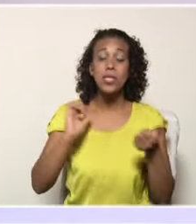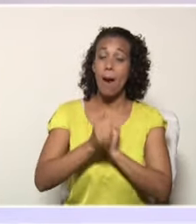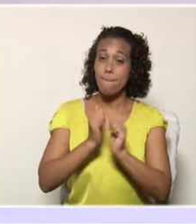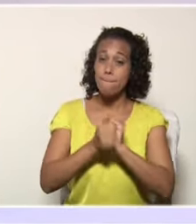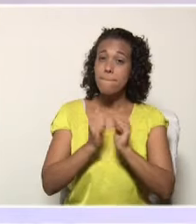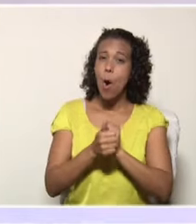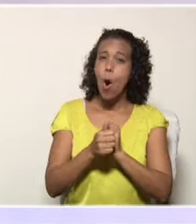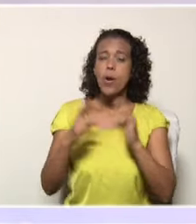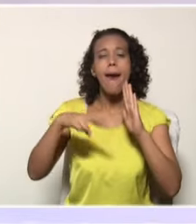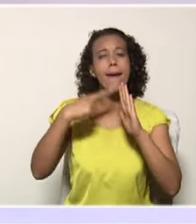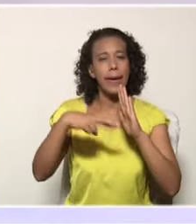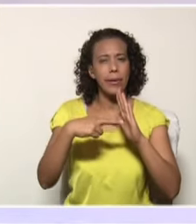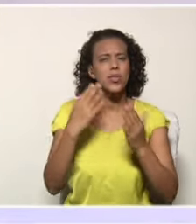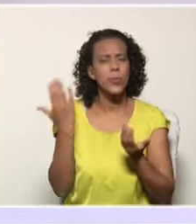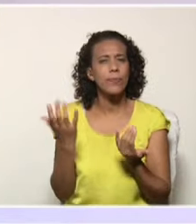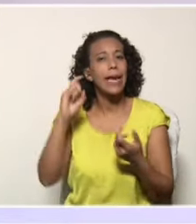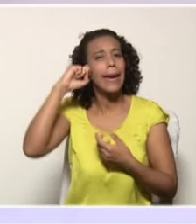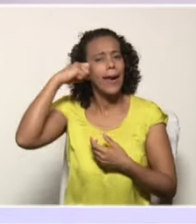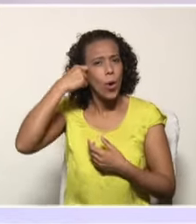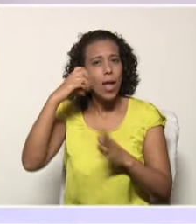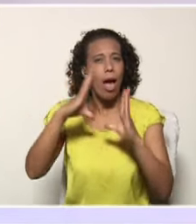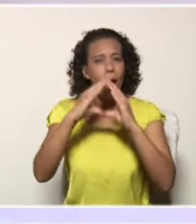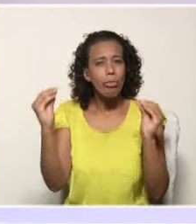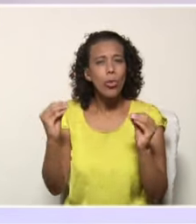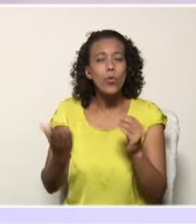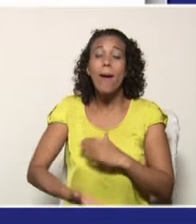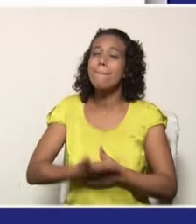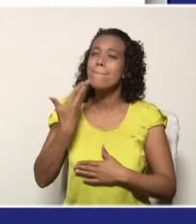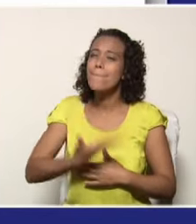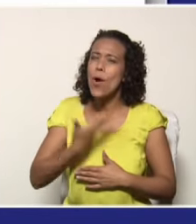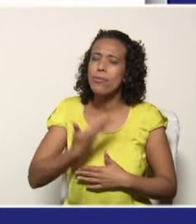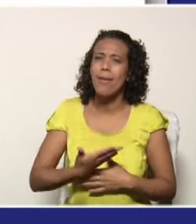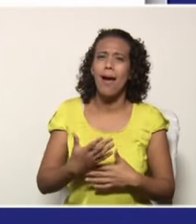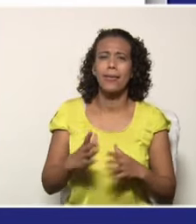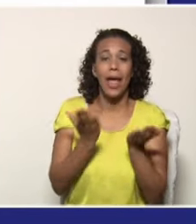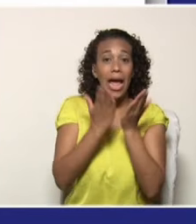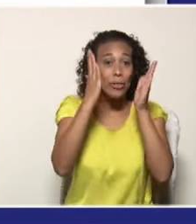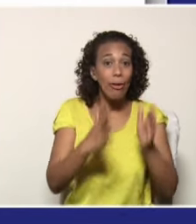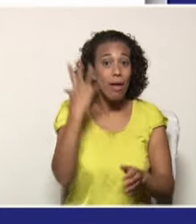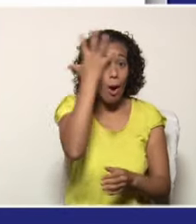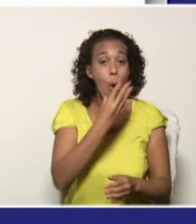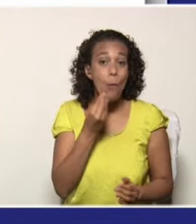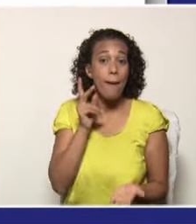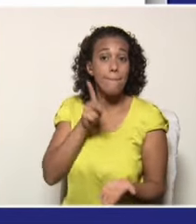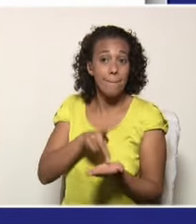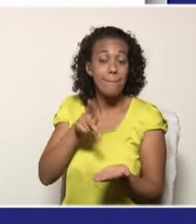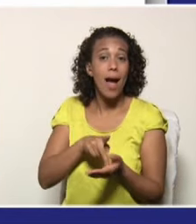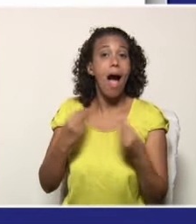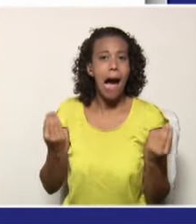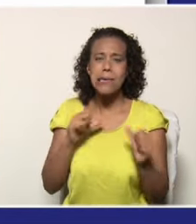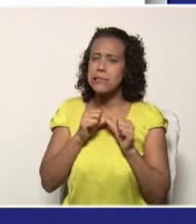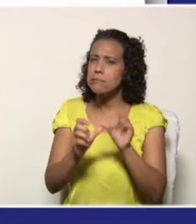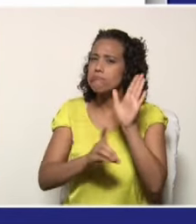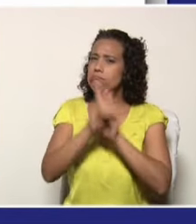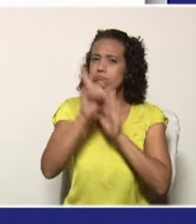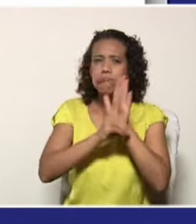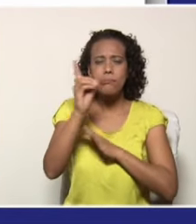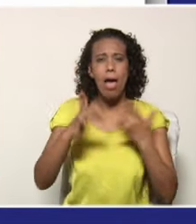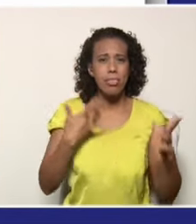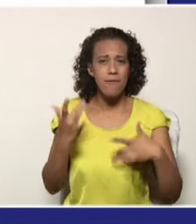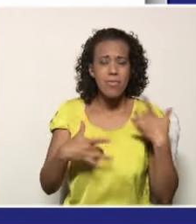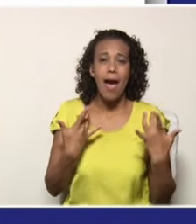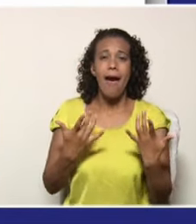física, deporte y recreación, recordándoles a todos la importancia de que nuestros estudiantes y participantes sigan desarrollando este